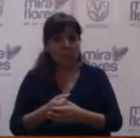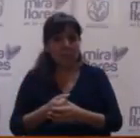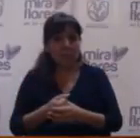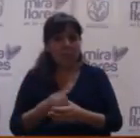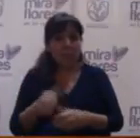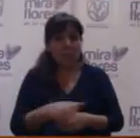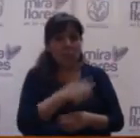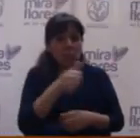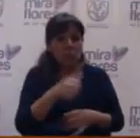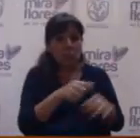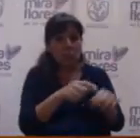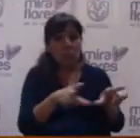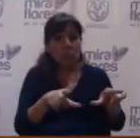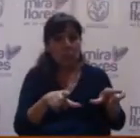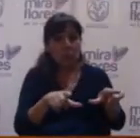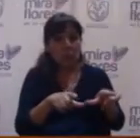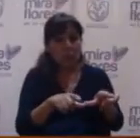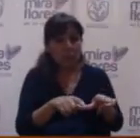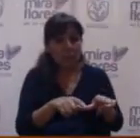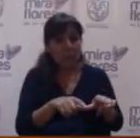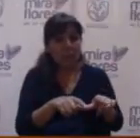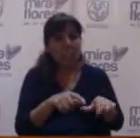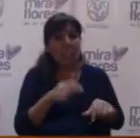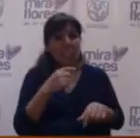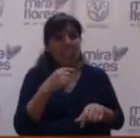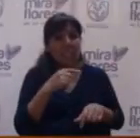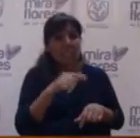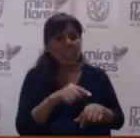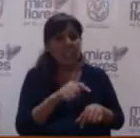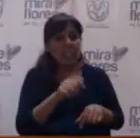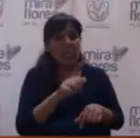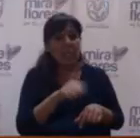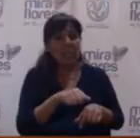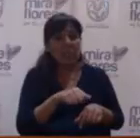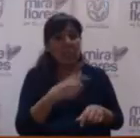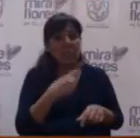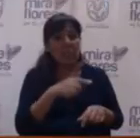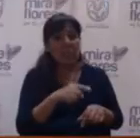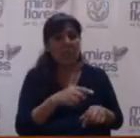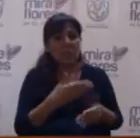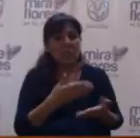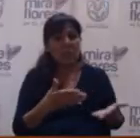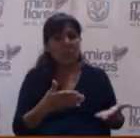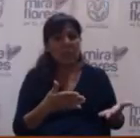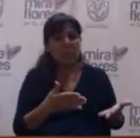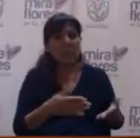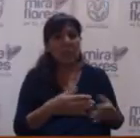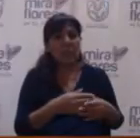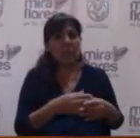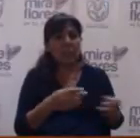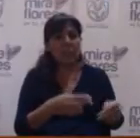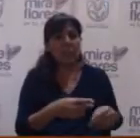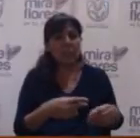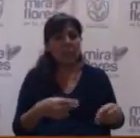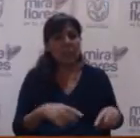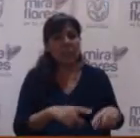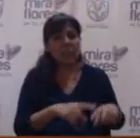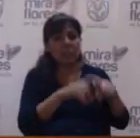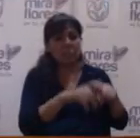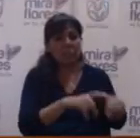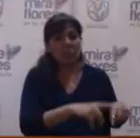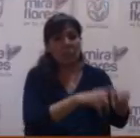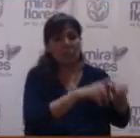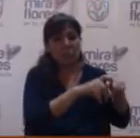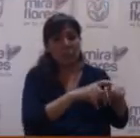han sido mencionados, que no estaban cerrados, han sido también clausurados. Ya nosotros seguiremos las acciones que